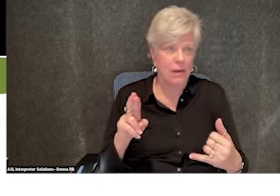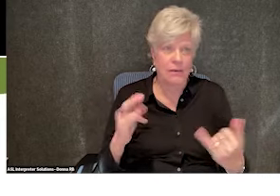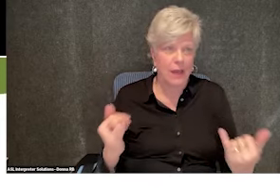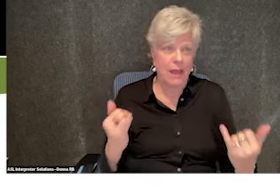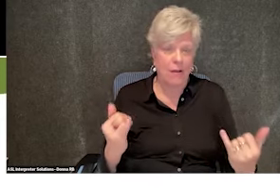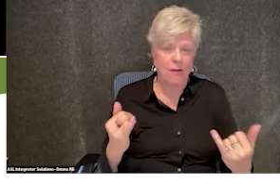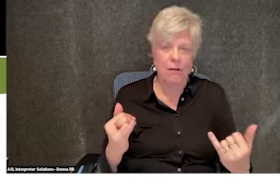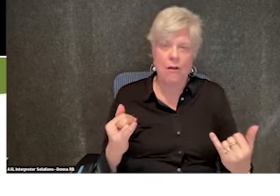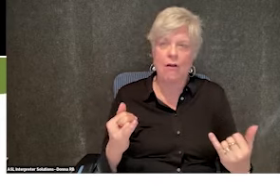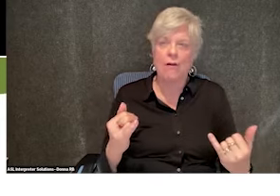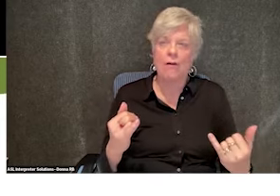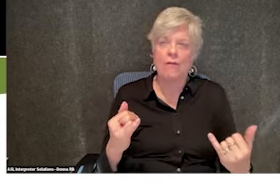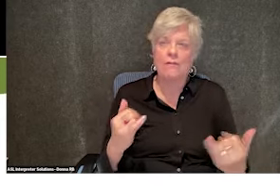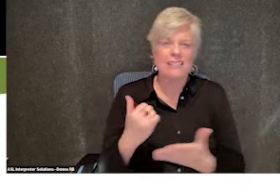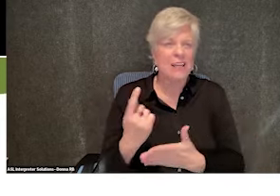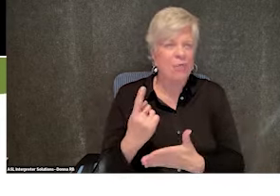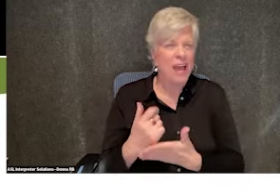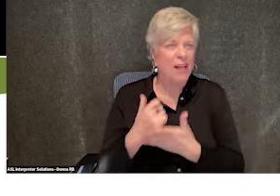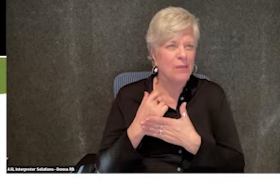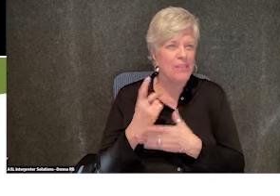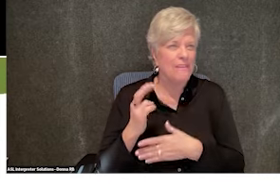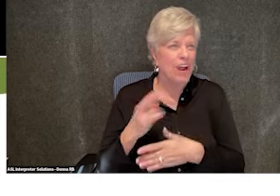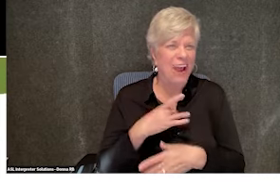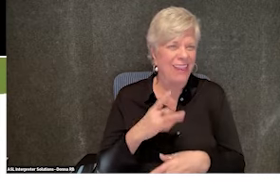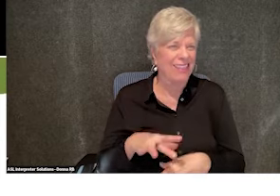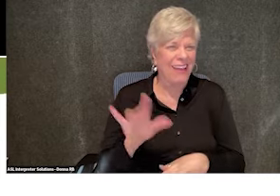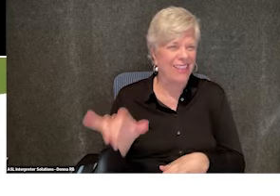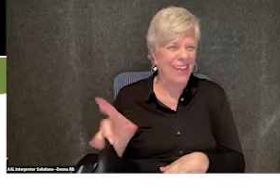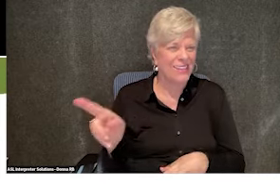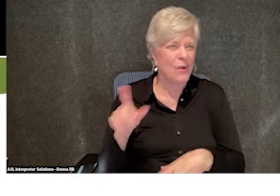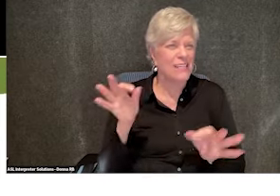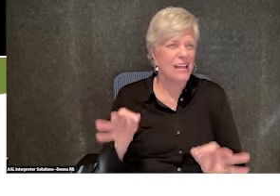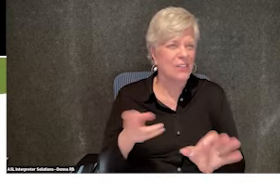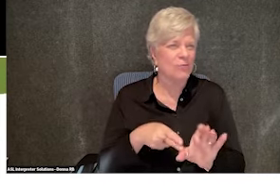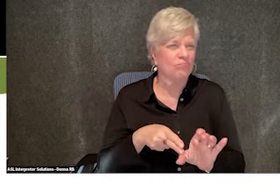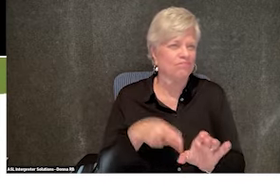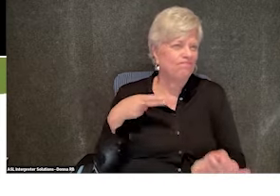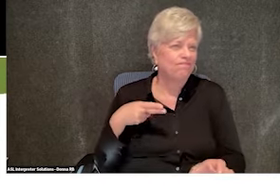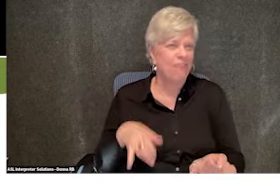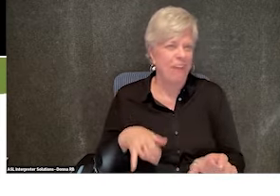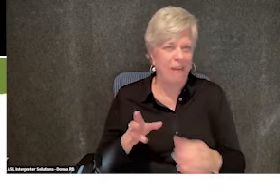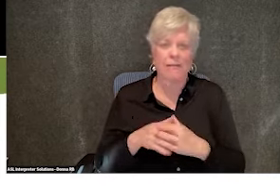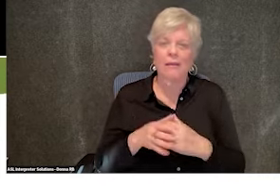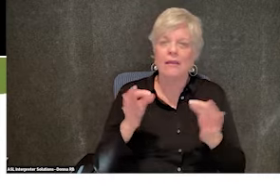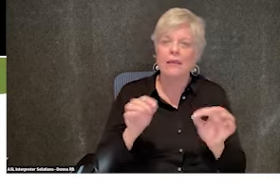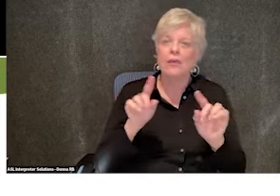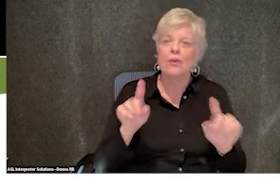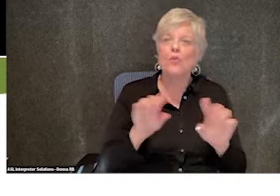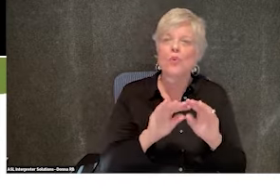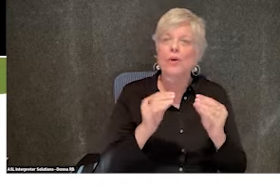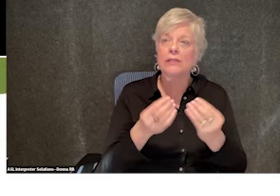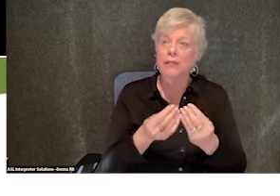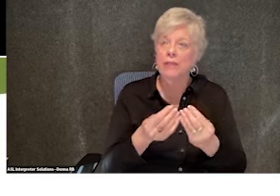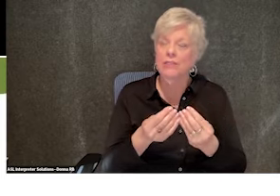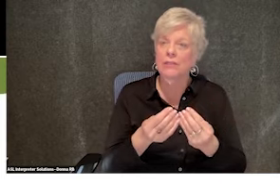ir con otra organización que se llama Achievabilities, cuando estoy trabajando, cuando necesito